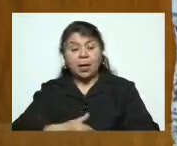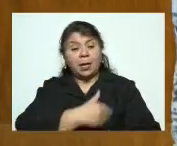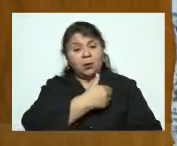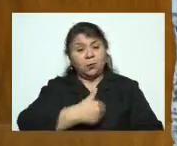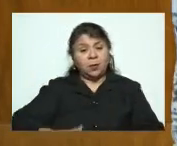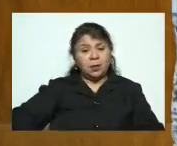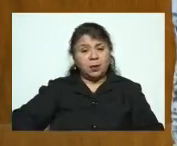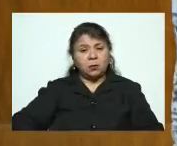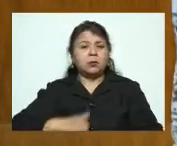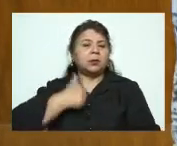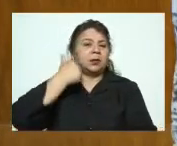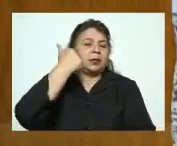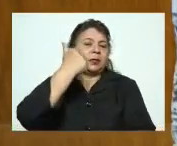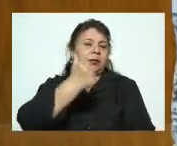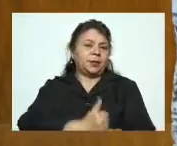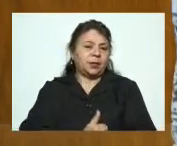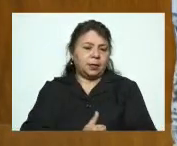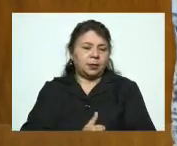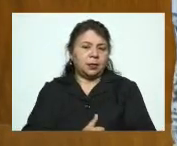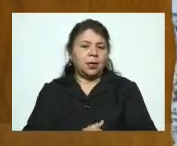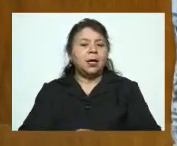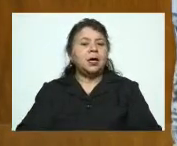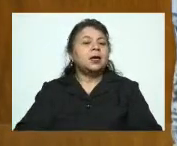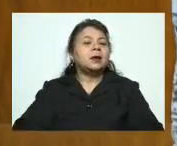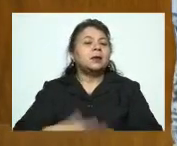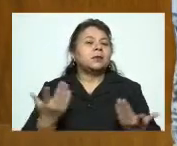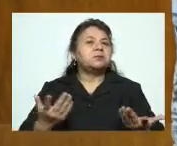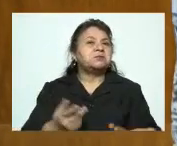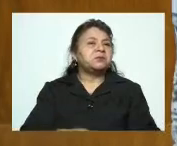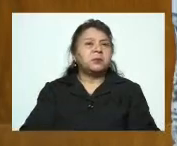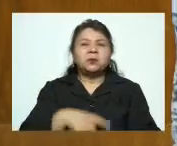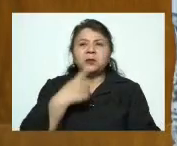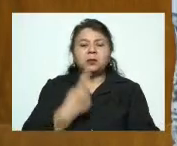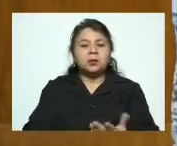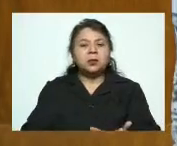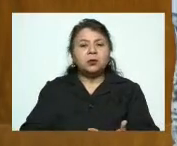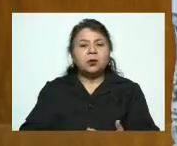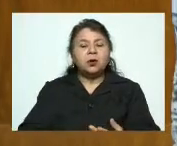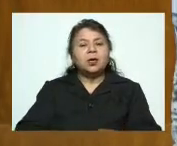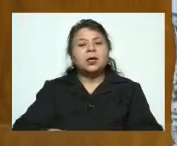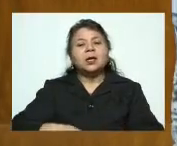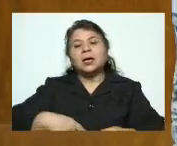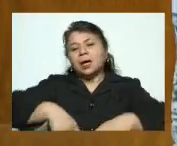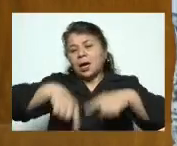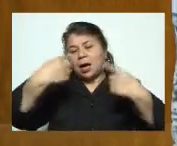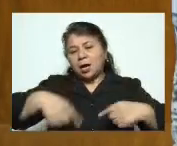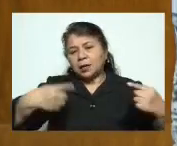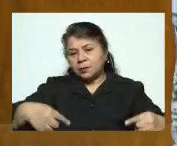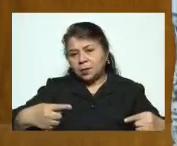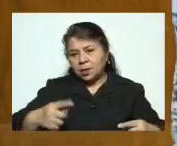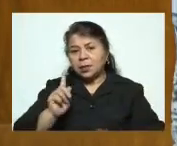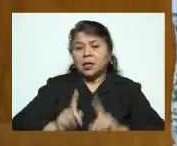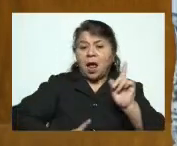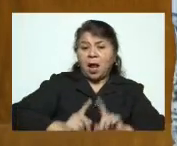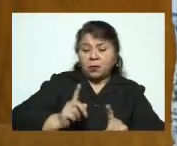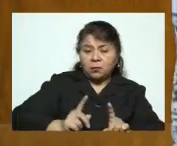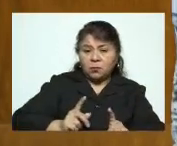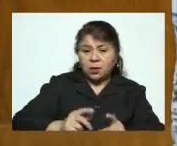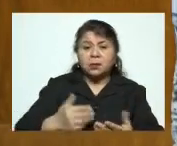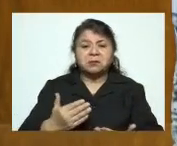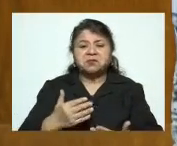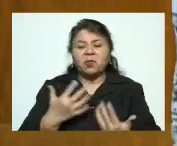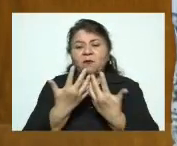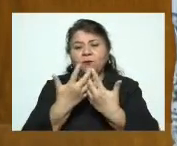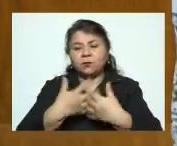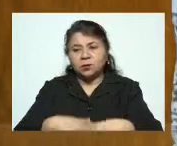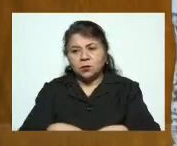Establecimos y planificamos un desarrollo de actividades, de limitaciones y, en otro caso,